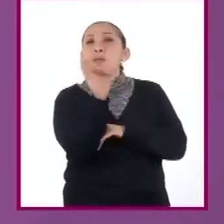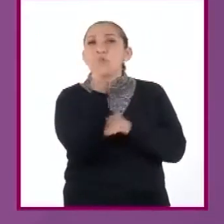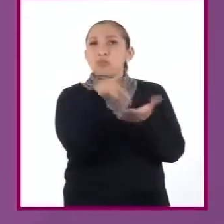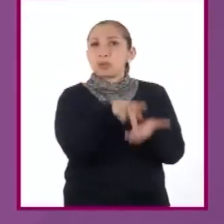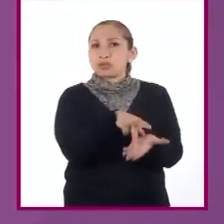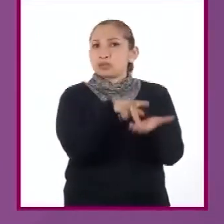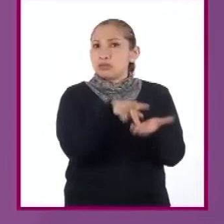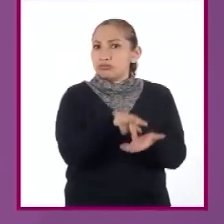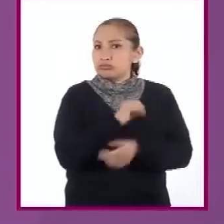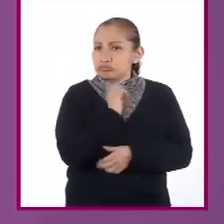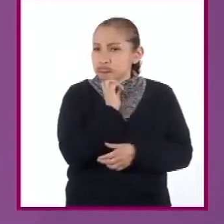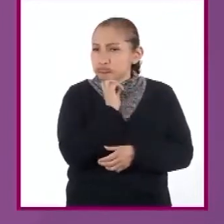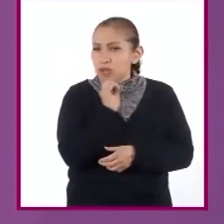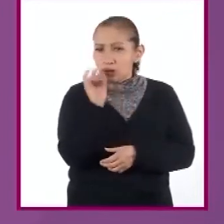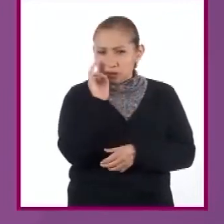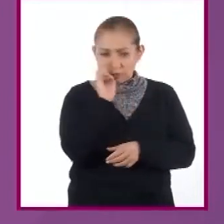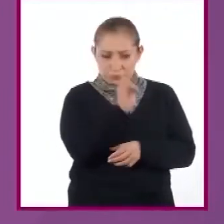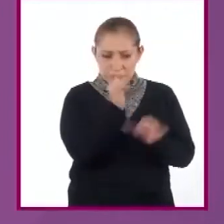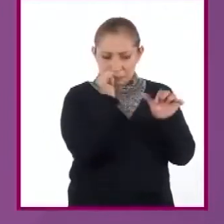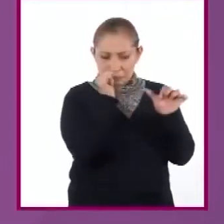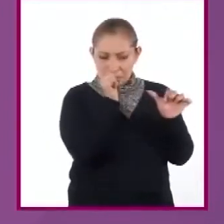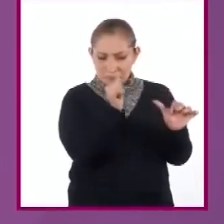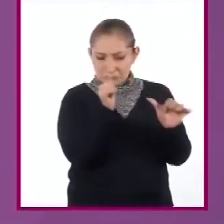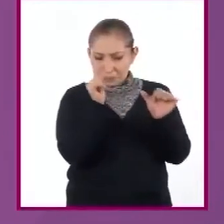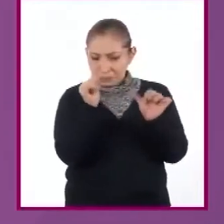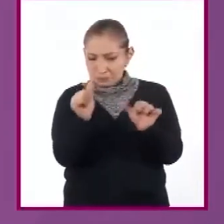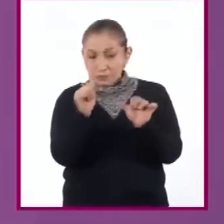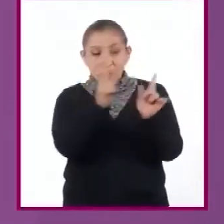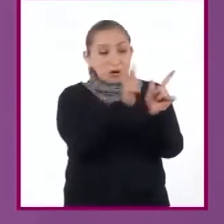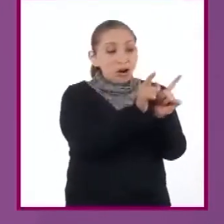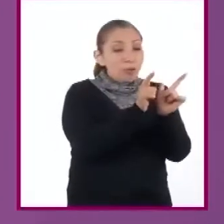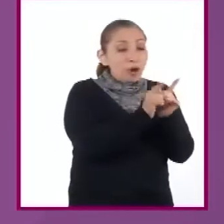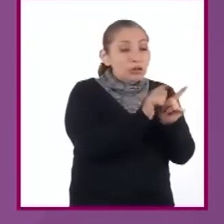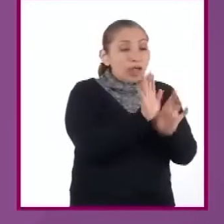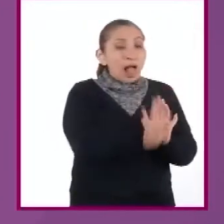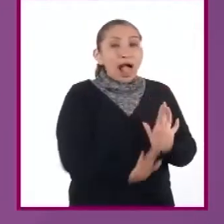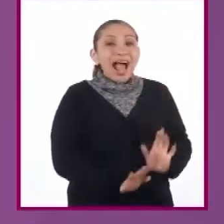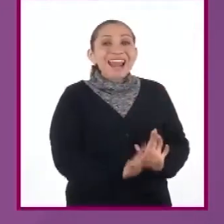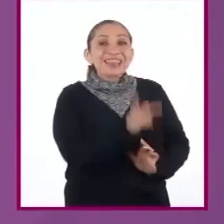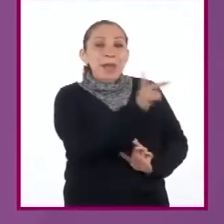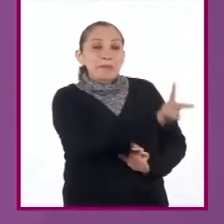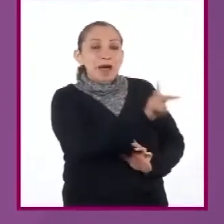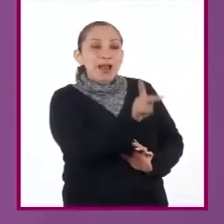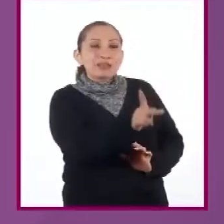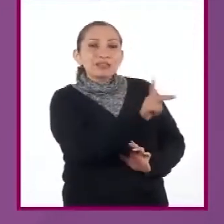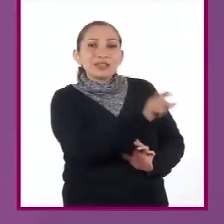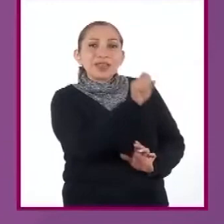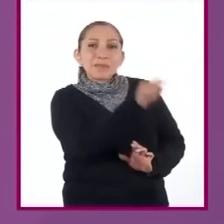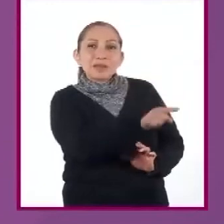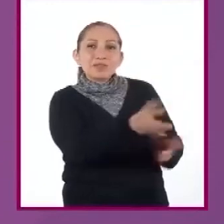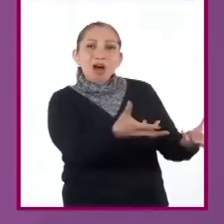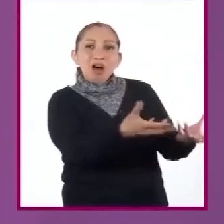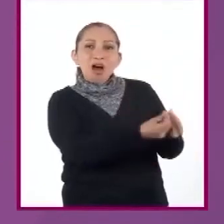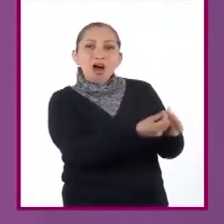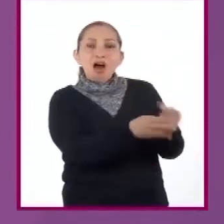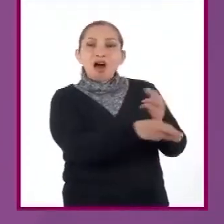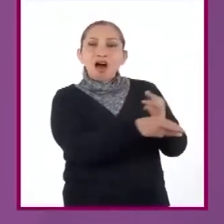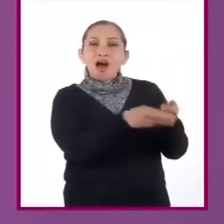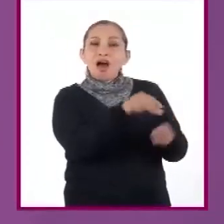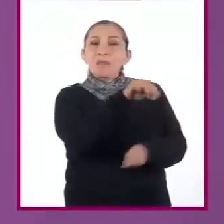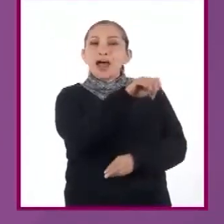peso? Si observan con atención, fueron agrupados por características que reflejan algunas propiedades de la